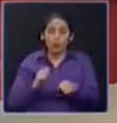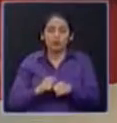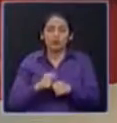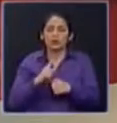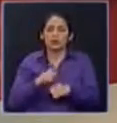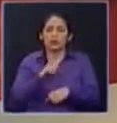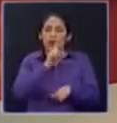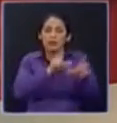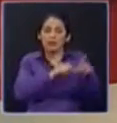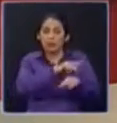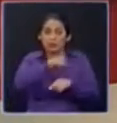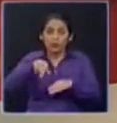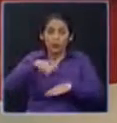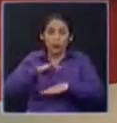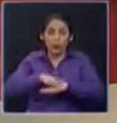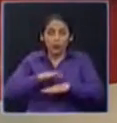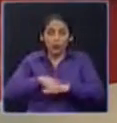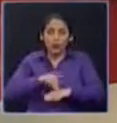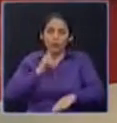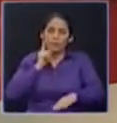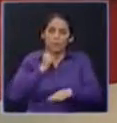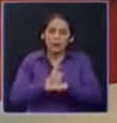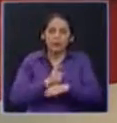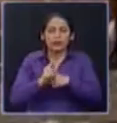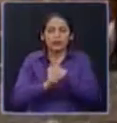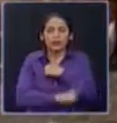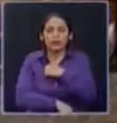para los miembros del grupo delictivo.